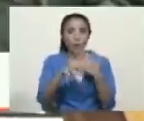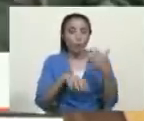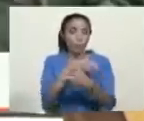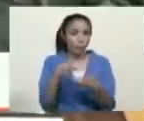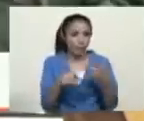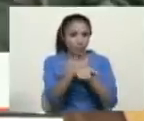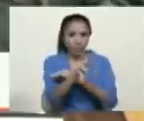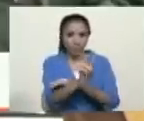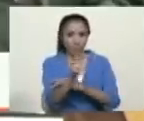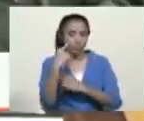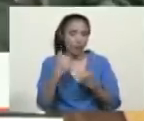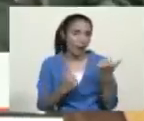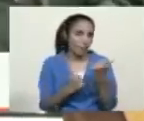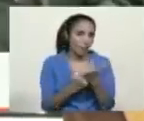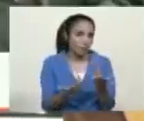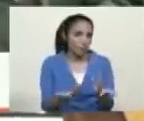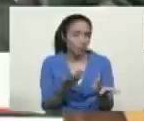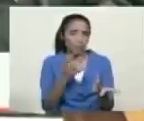Venezuela